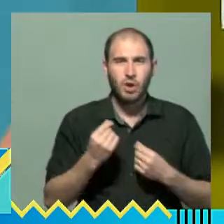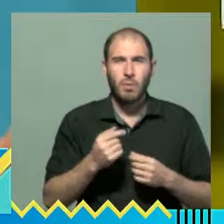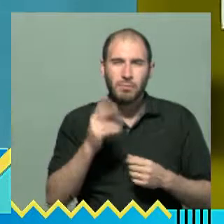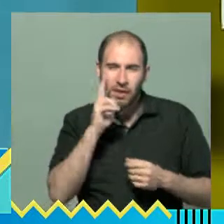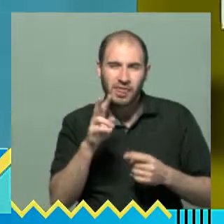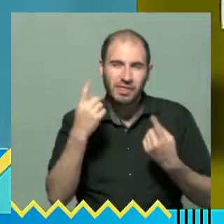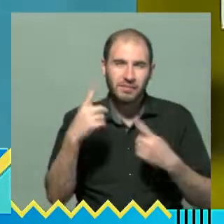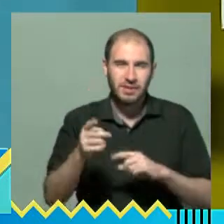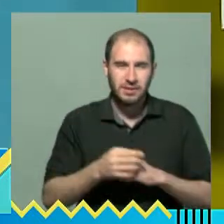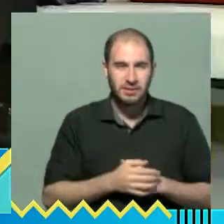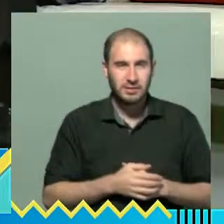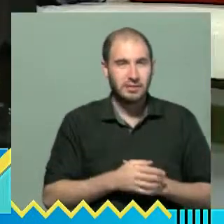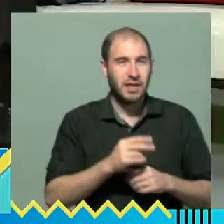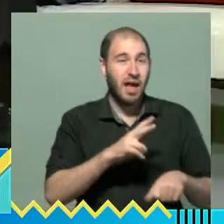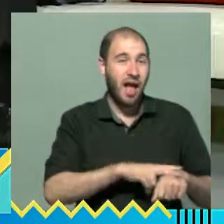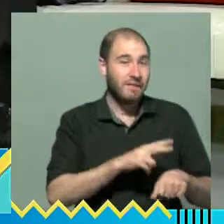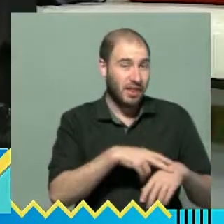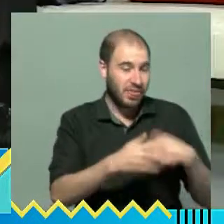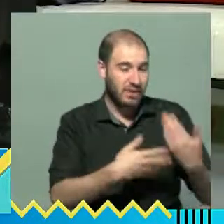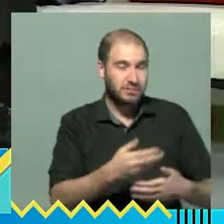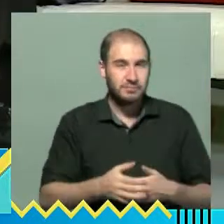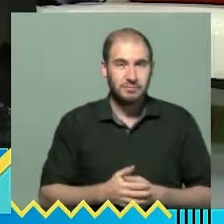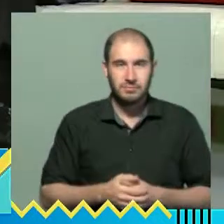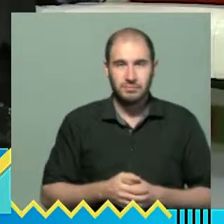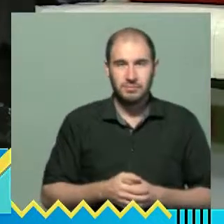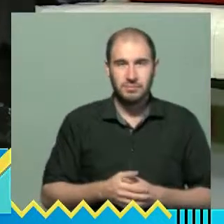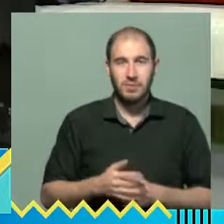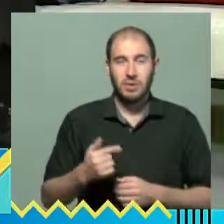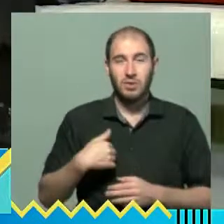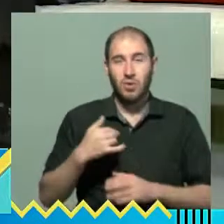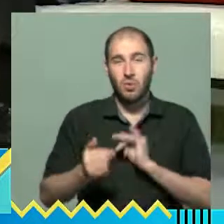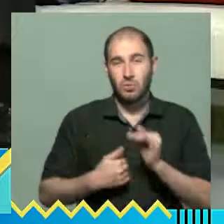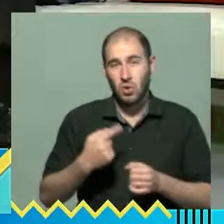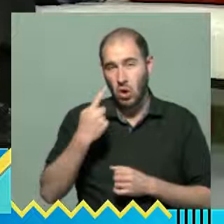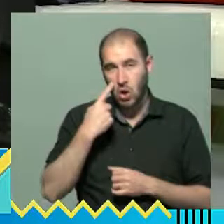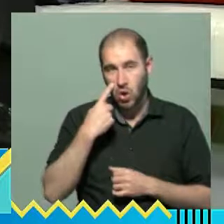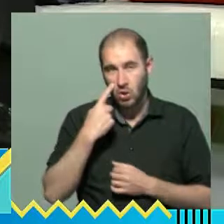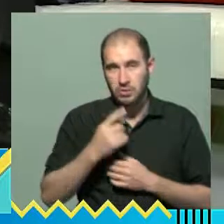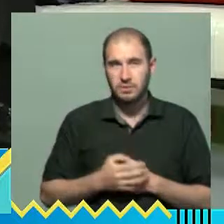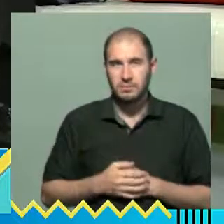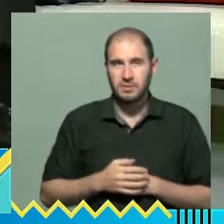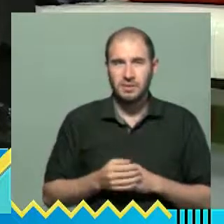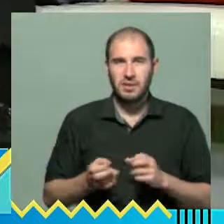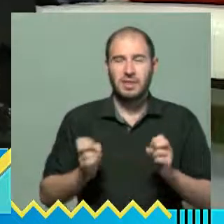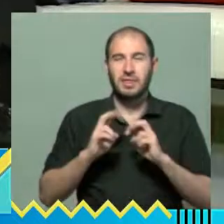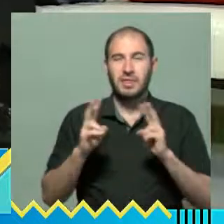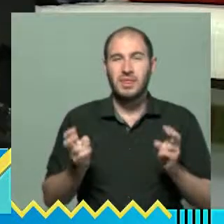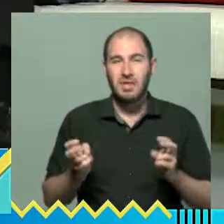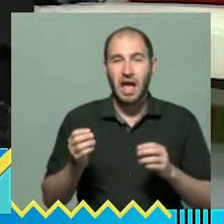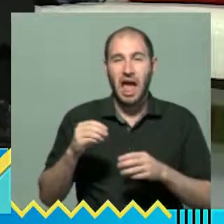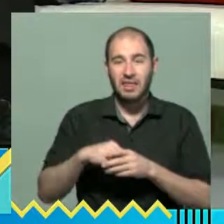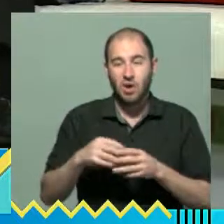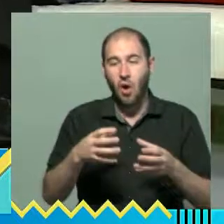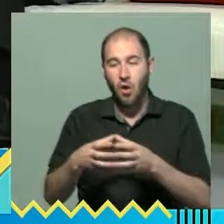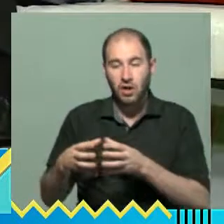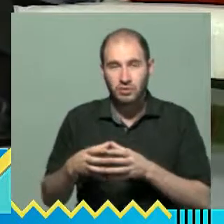mirar distinto? Claro, a tener esas habilidades, Claro. ¿no? Bueno, yo lo que puedo hablar es de lo que conozco, obviamente, en el sentido de, dentro de las